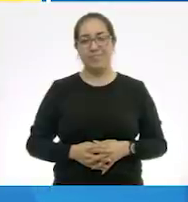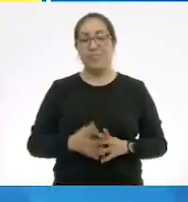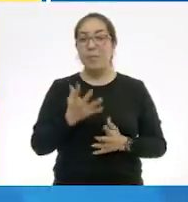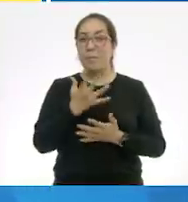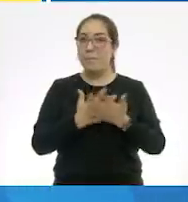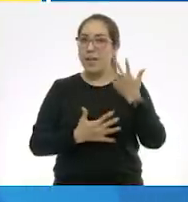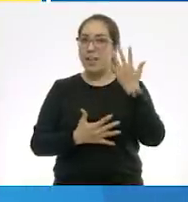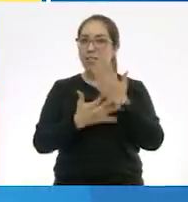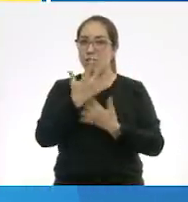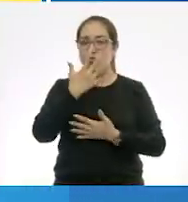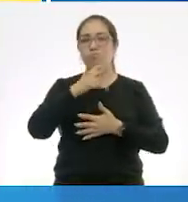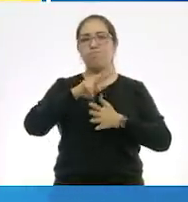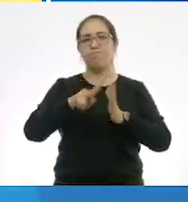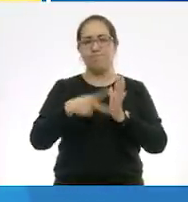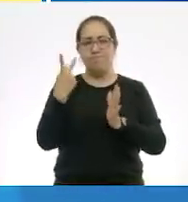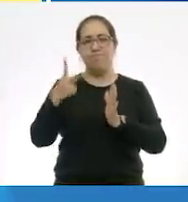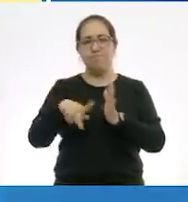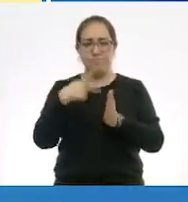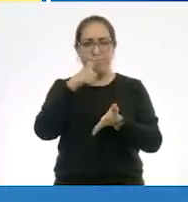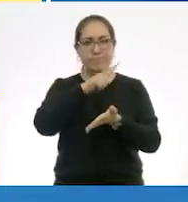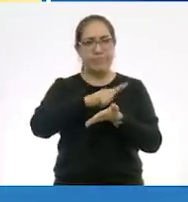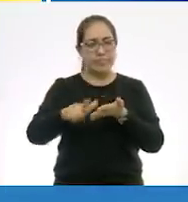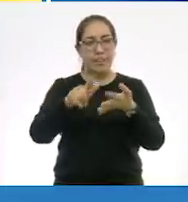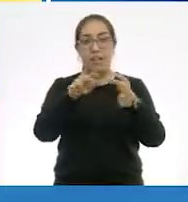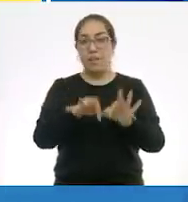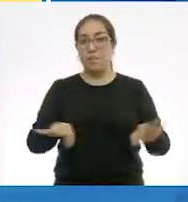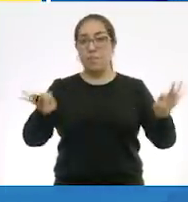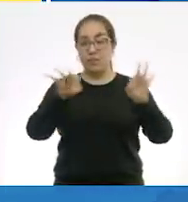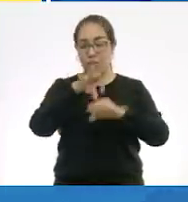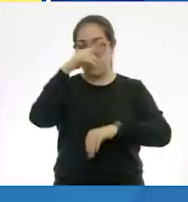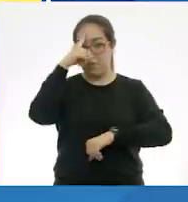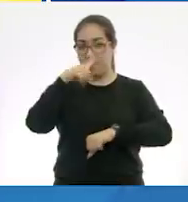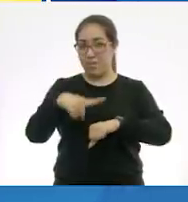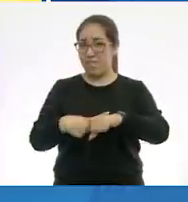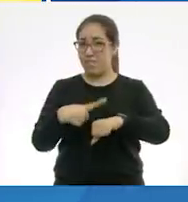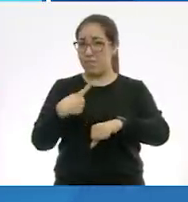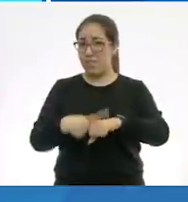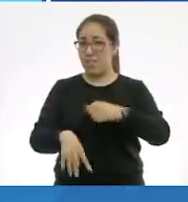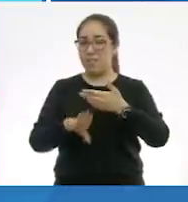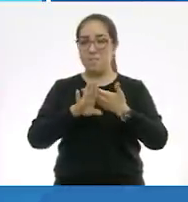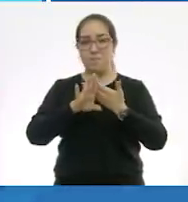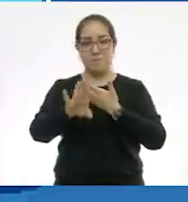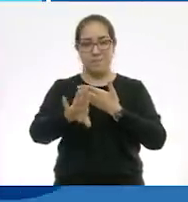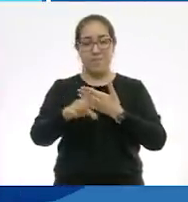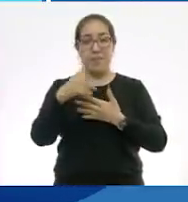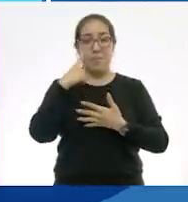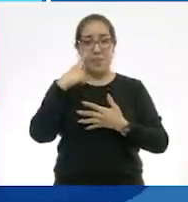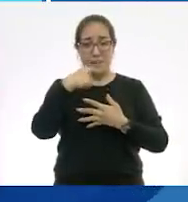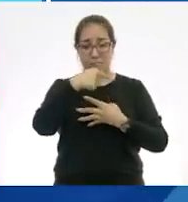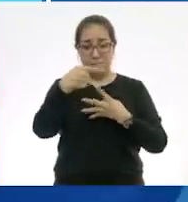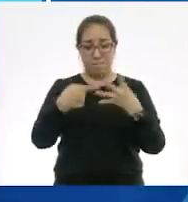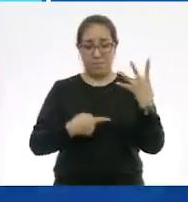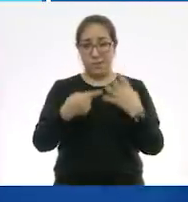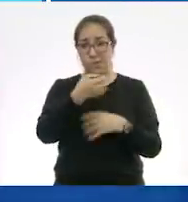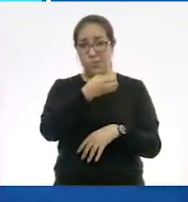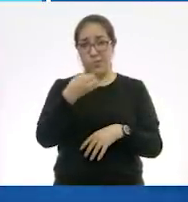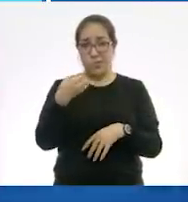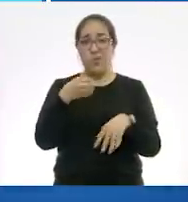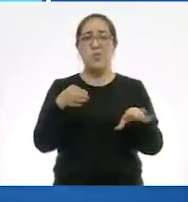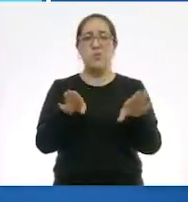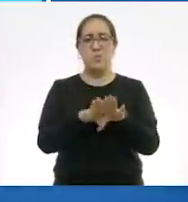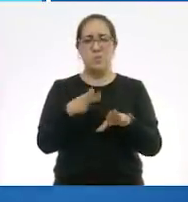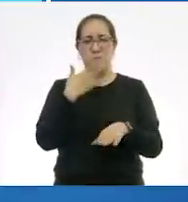Lavarnos las manos varias veces al día es importante para prevenir cualquier enfermedad. Sigue estos pasos para